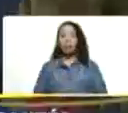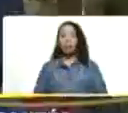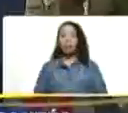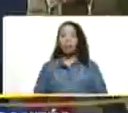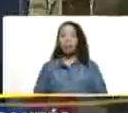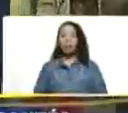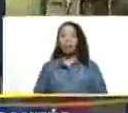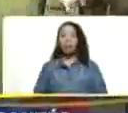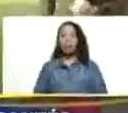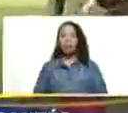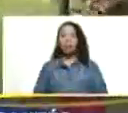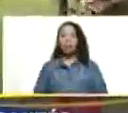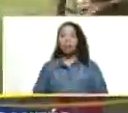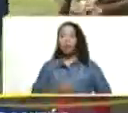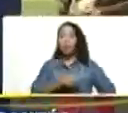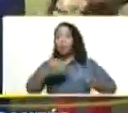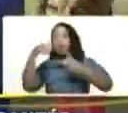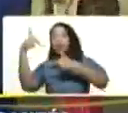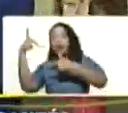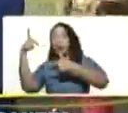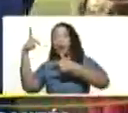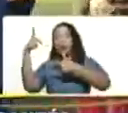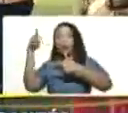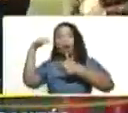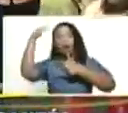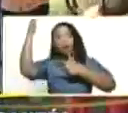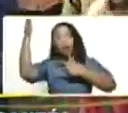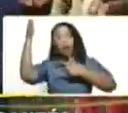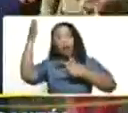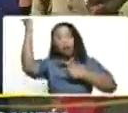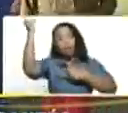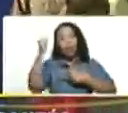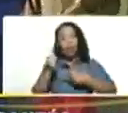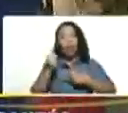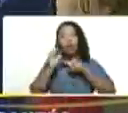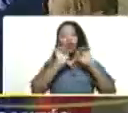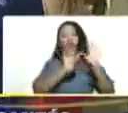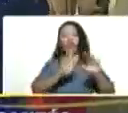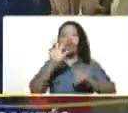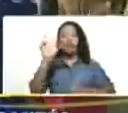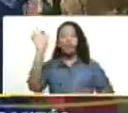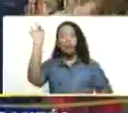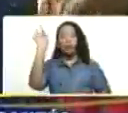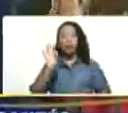los llevábamos, los traíamos del exterior, importado. 93%.